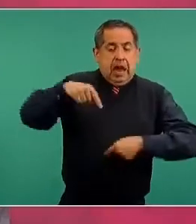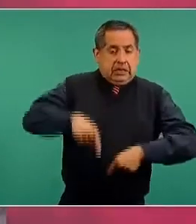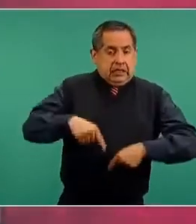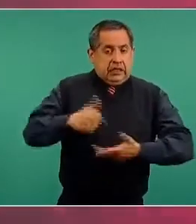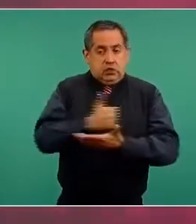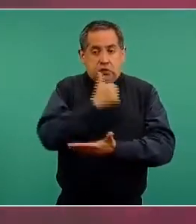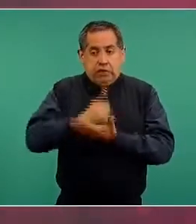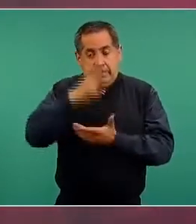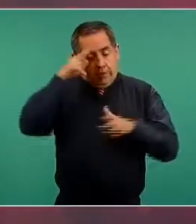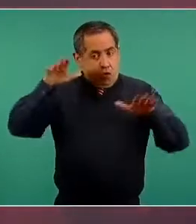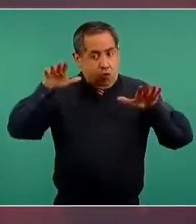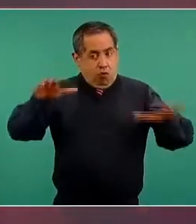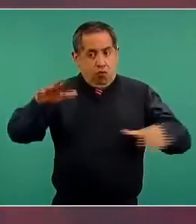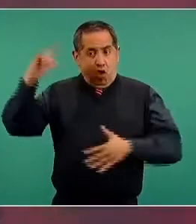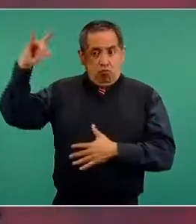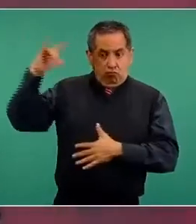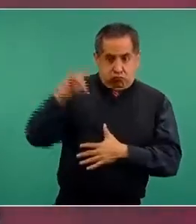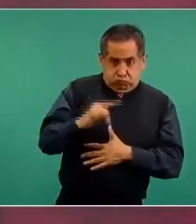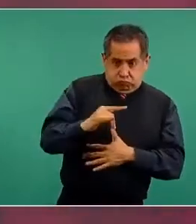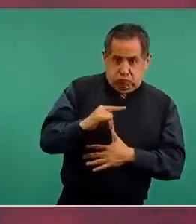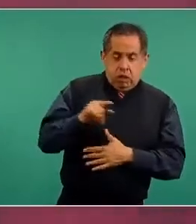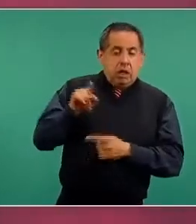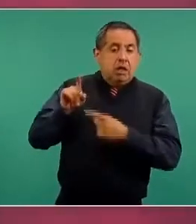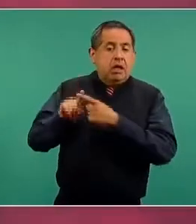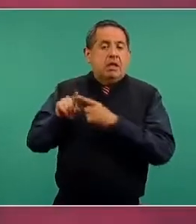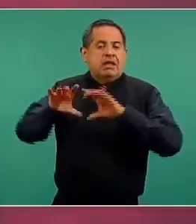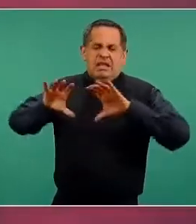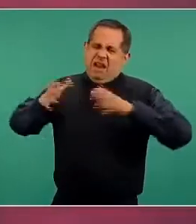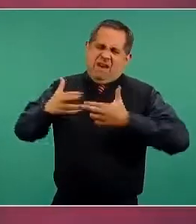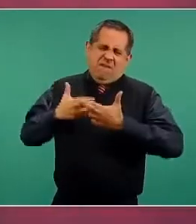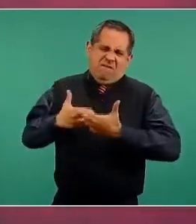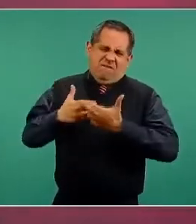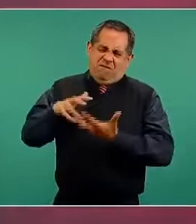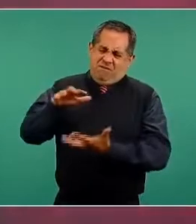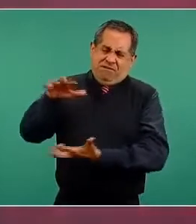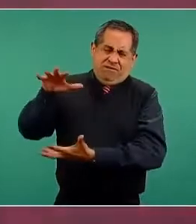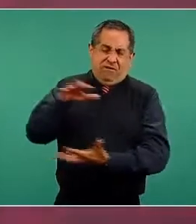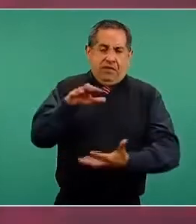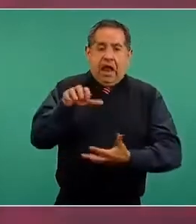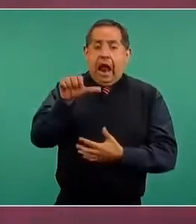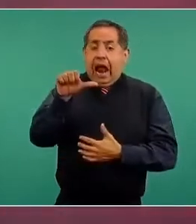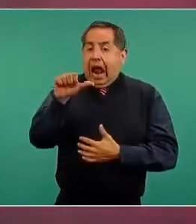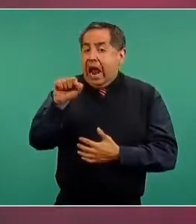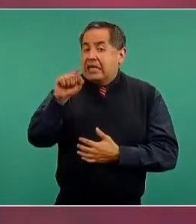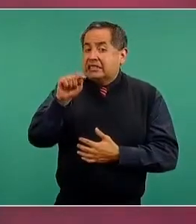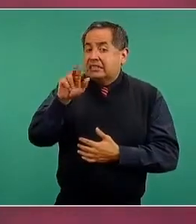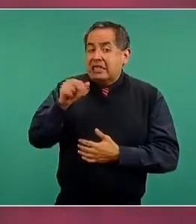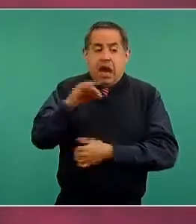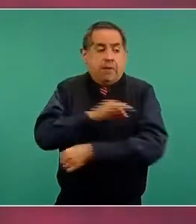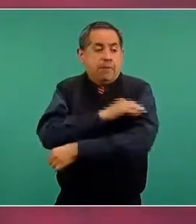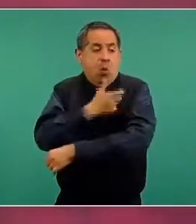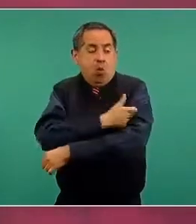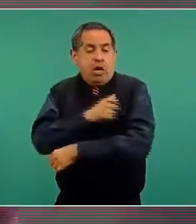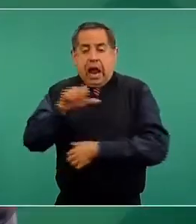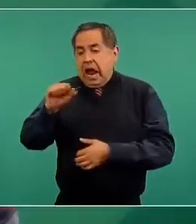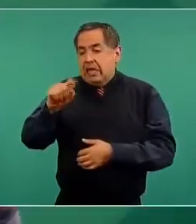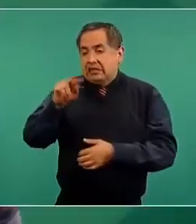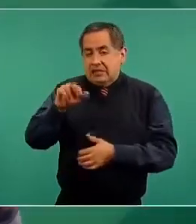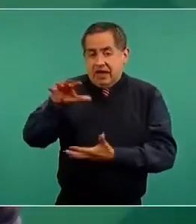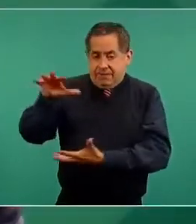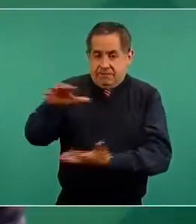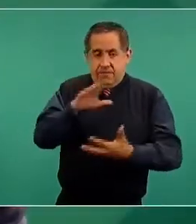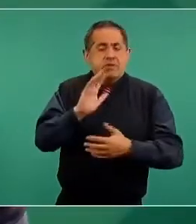México un cargamento de el granel de la vacuna de Astra, vacuna que ya